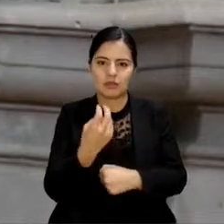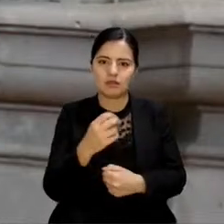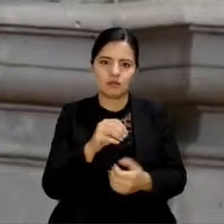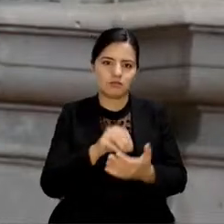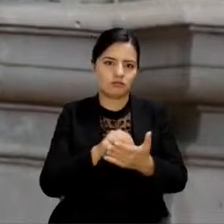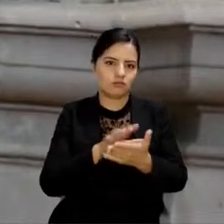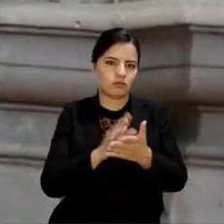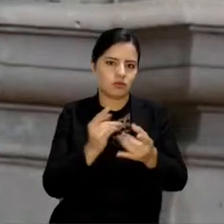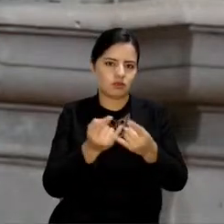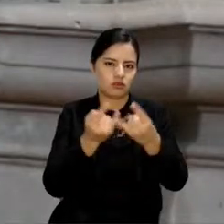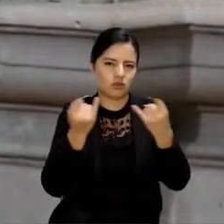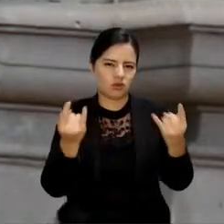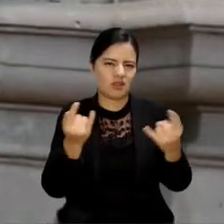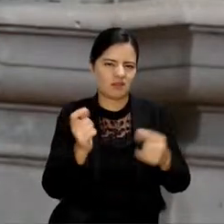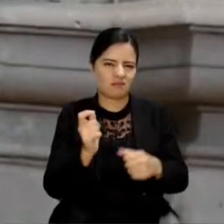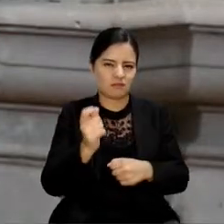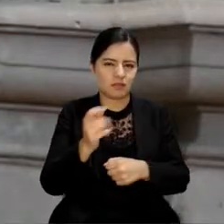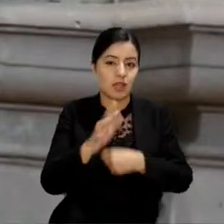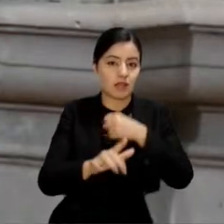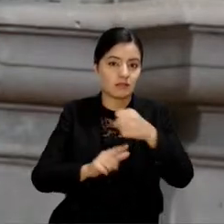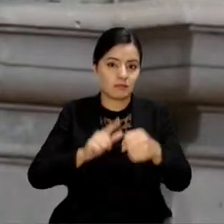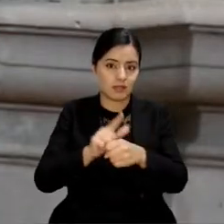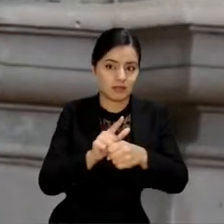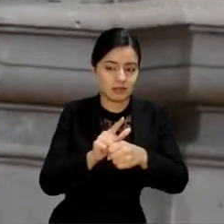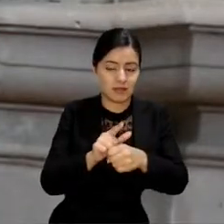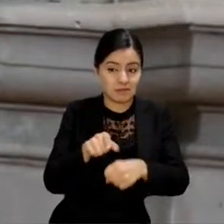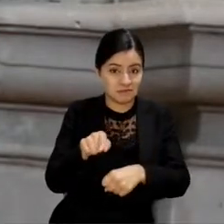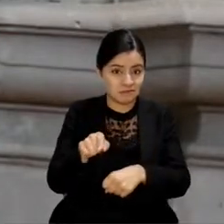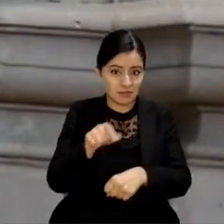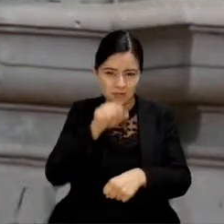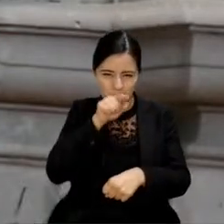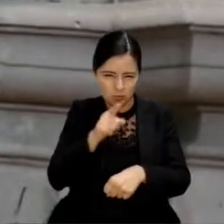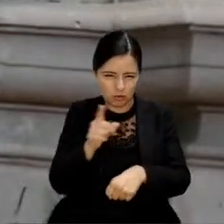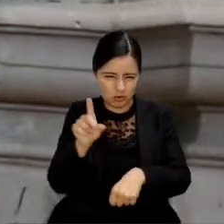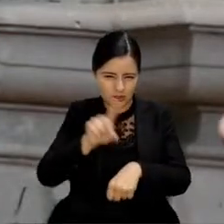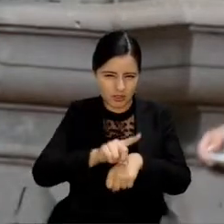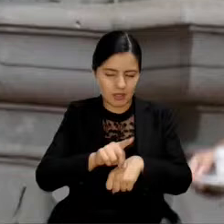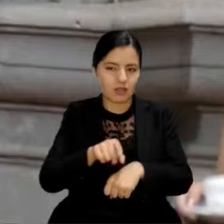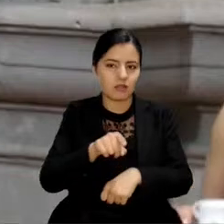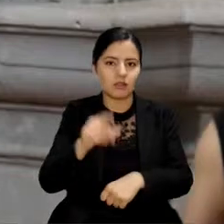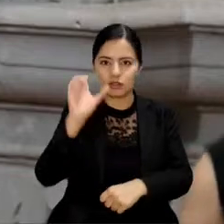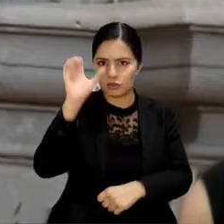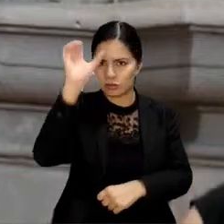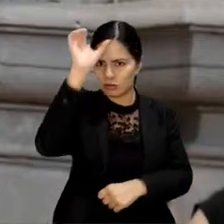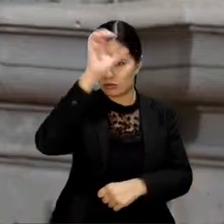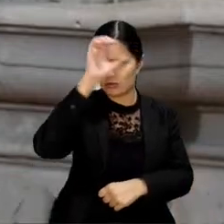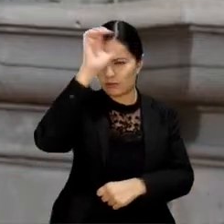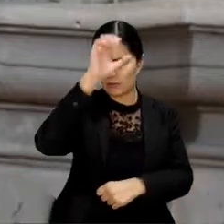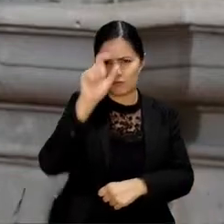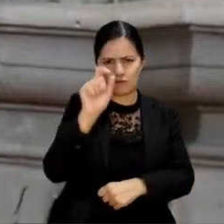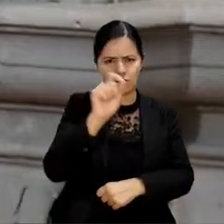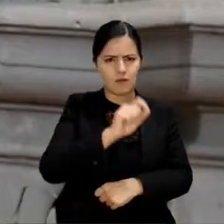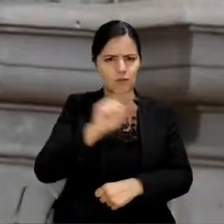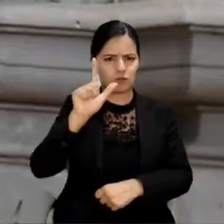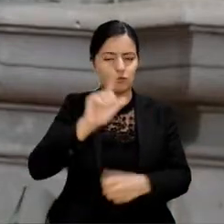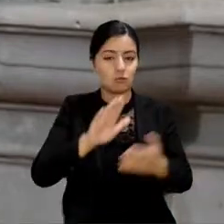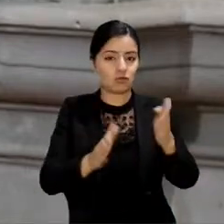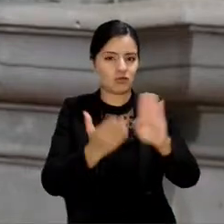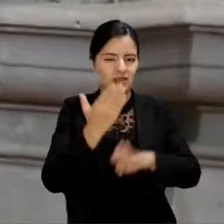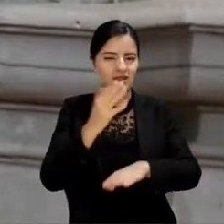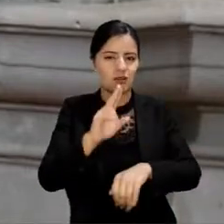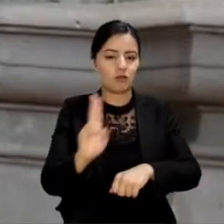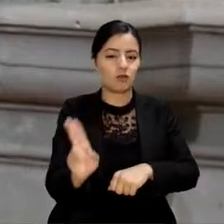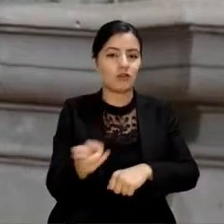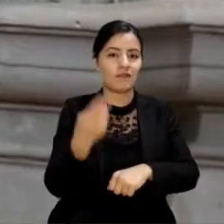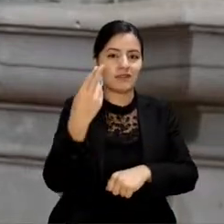hito en la historia de los derechos de los animales. Ese día, un grupo de destacados científicos de renombre mundial se